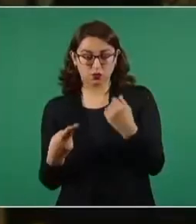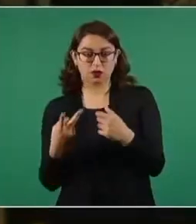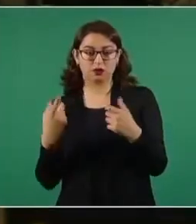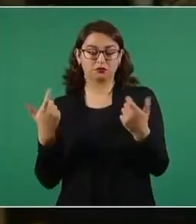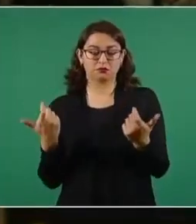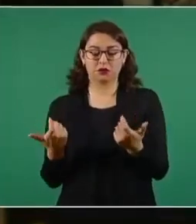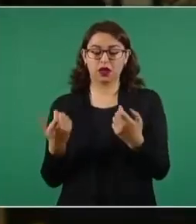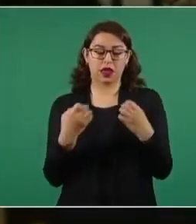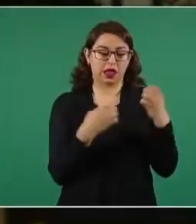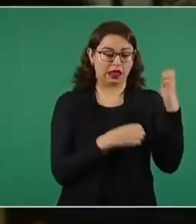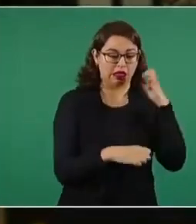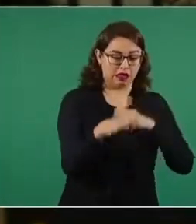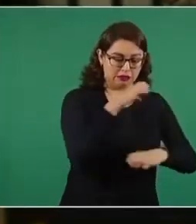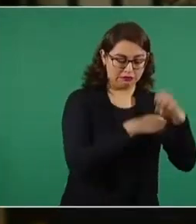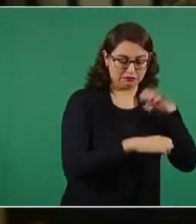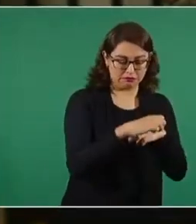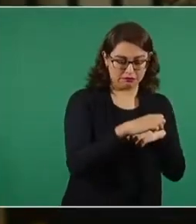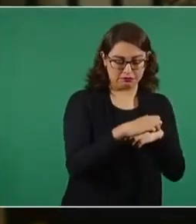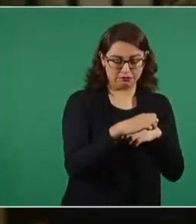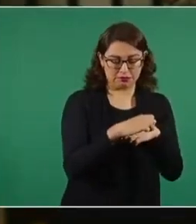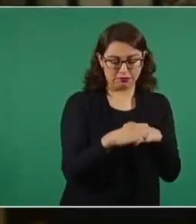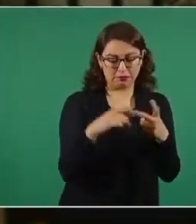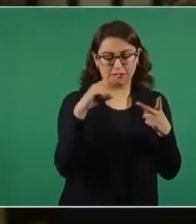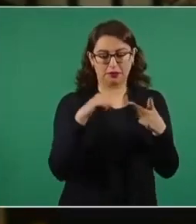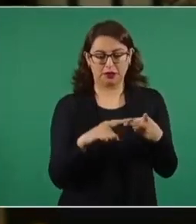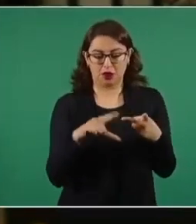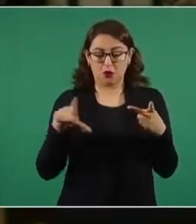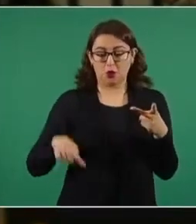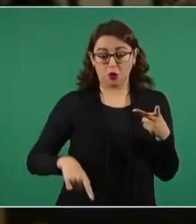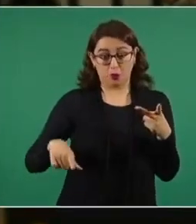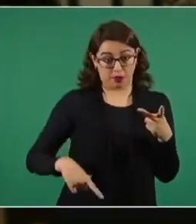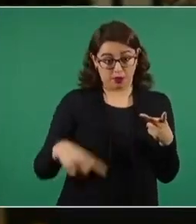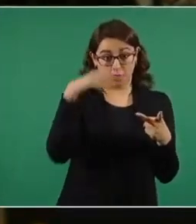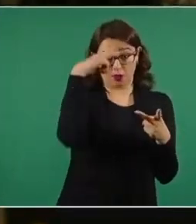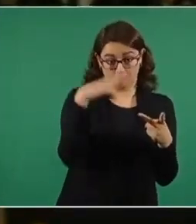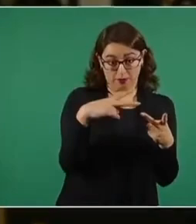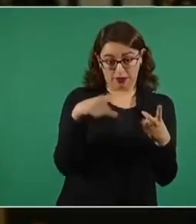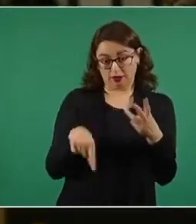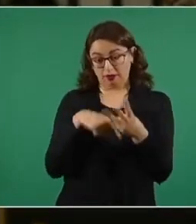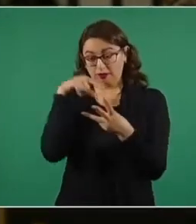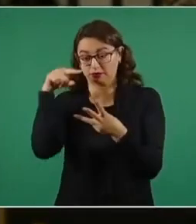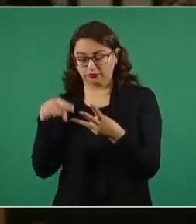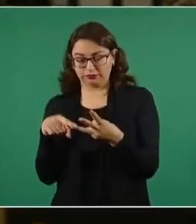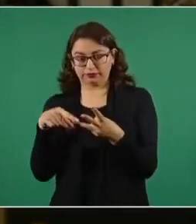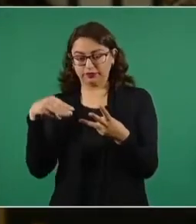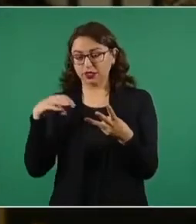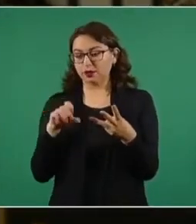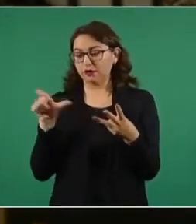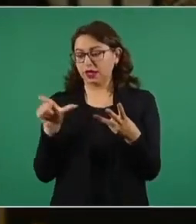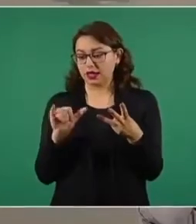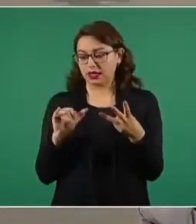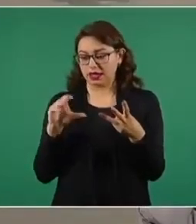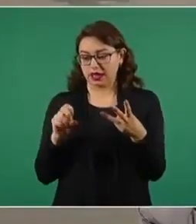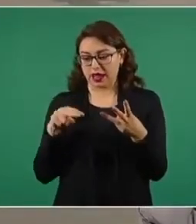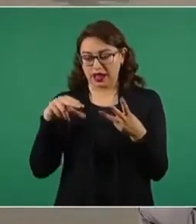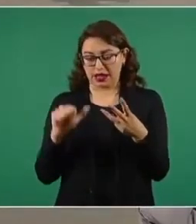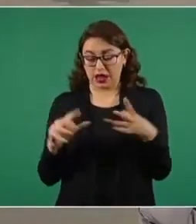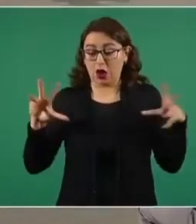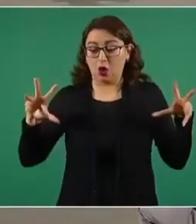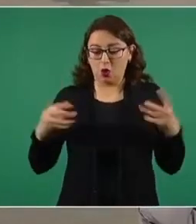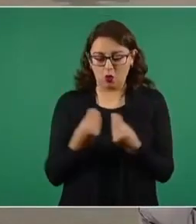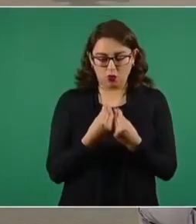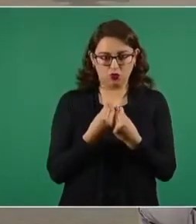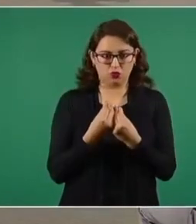el gobierno de México y trabajadores de Mexicana, ¿de cuánto va a ser la inversión para echar a andar esta nueva línea aérea? Todavía